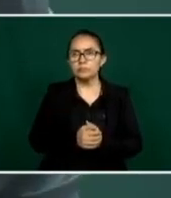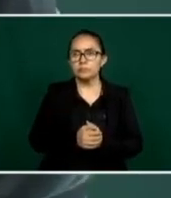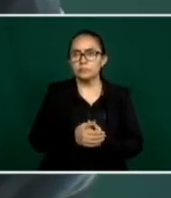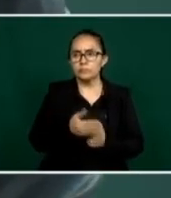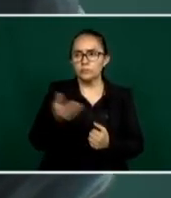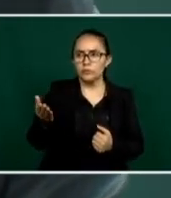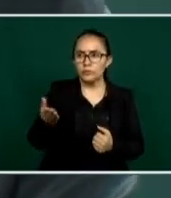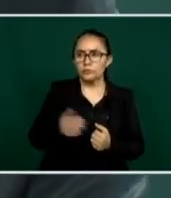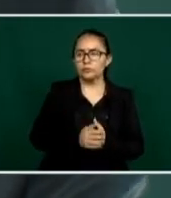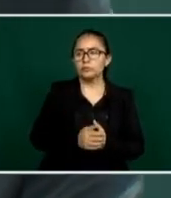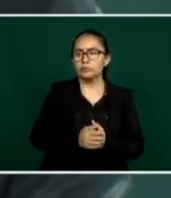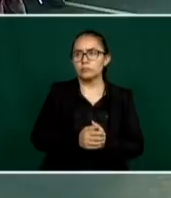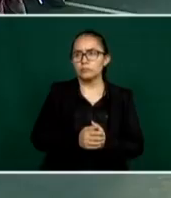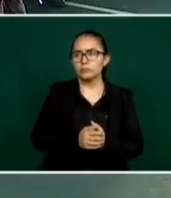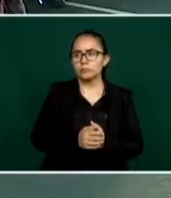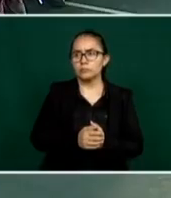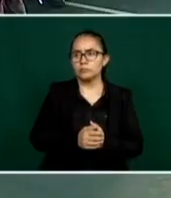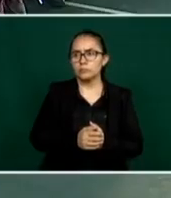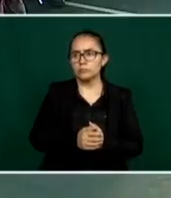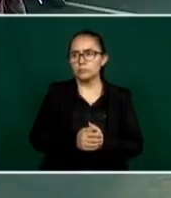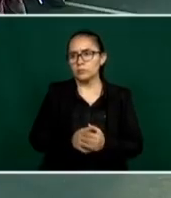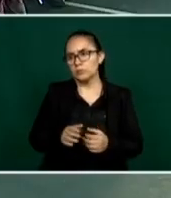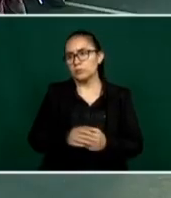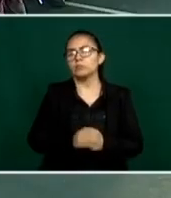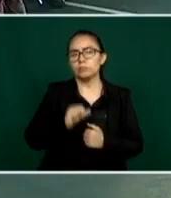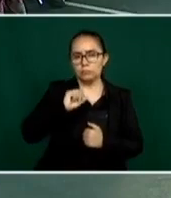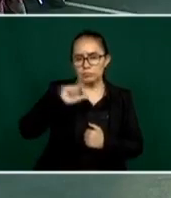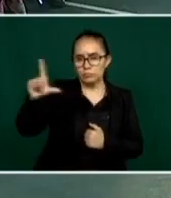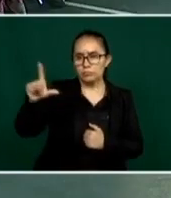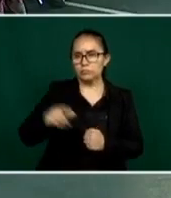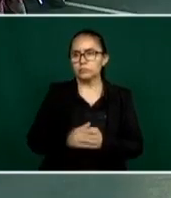ustedes que son mirones profesionales.